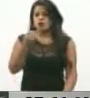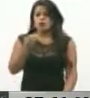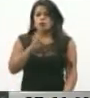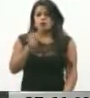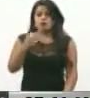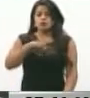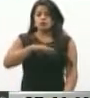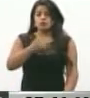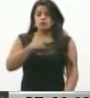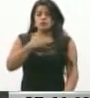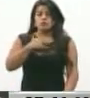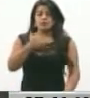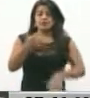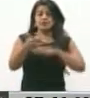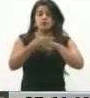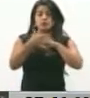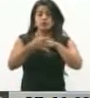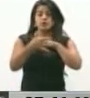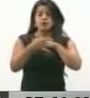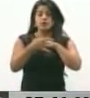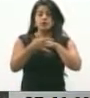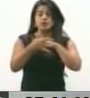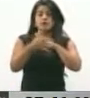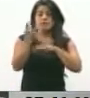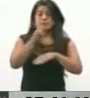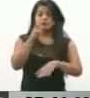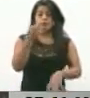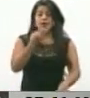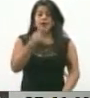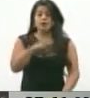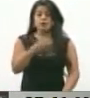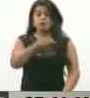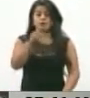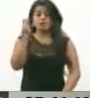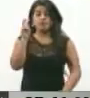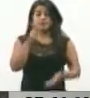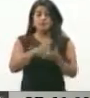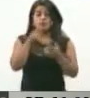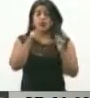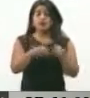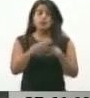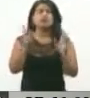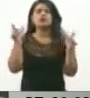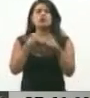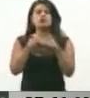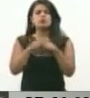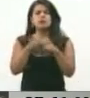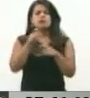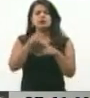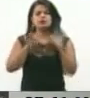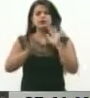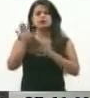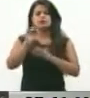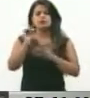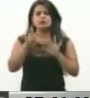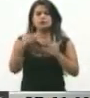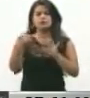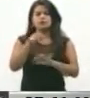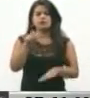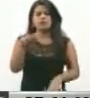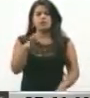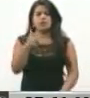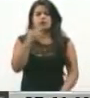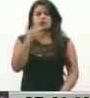con tecnología, con venezolanos que participamos allí, un grupo de 15, 16 personas,